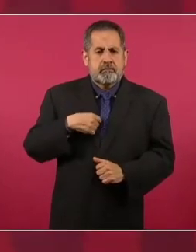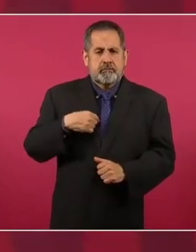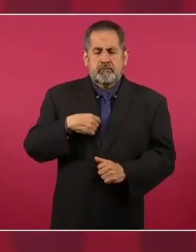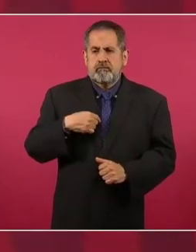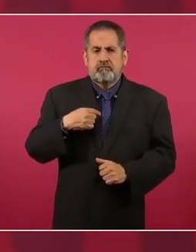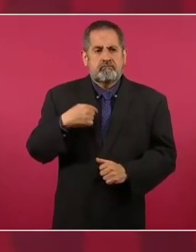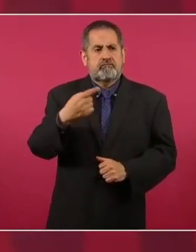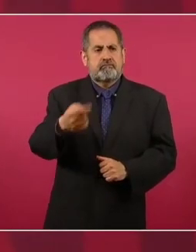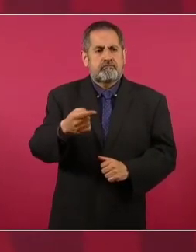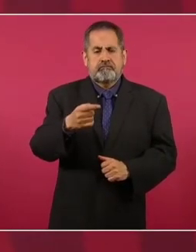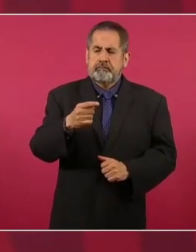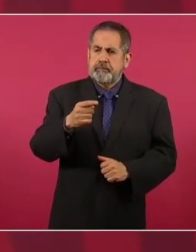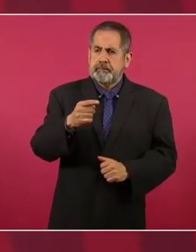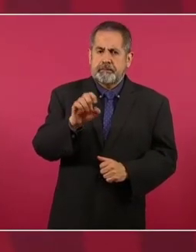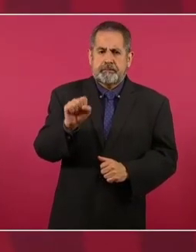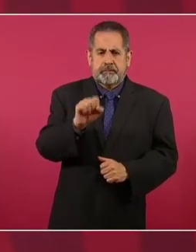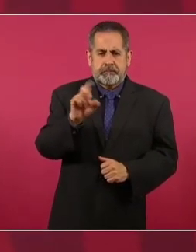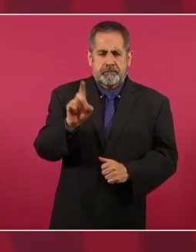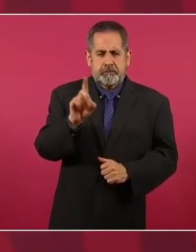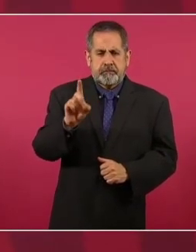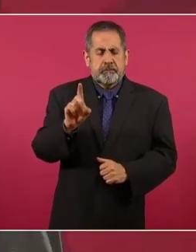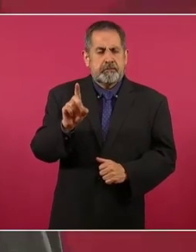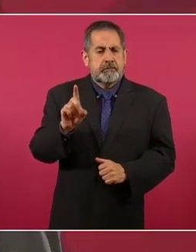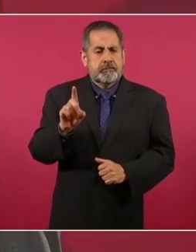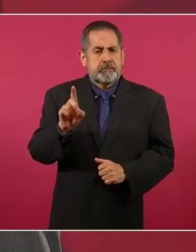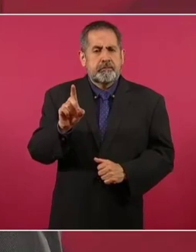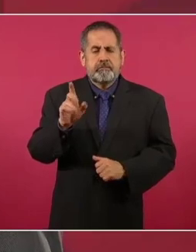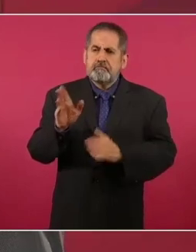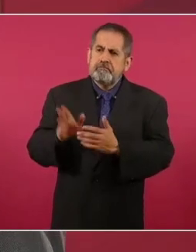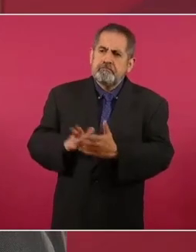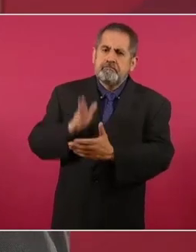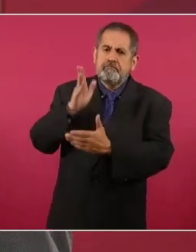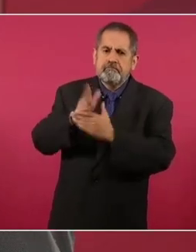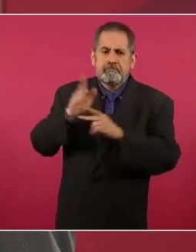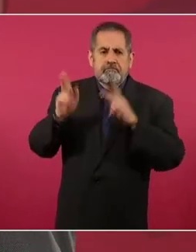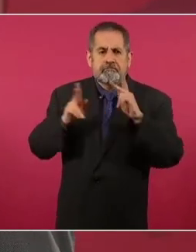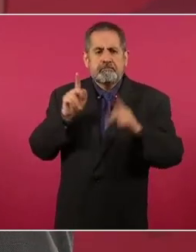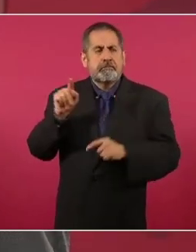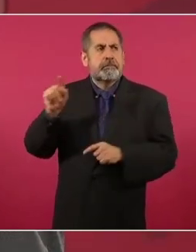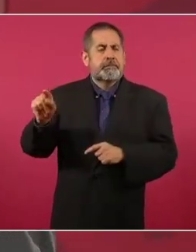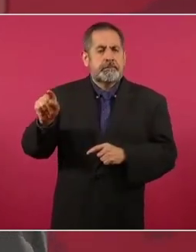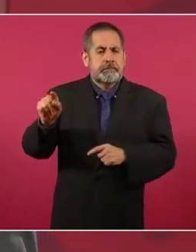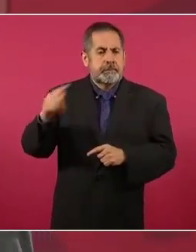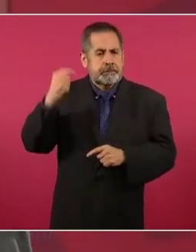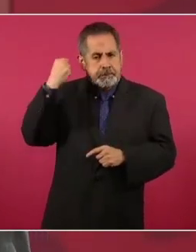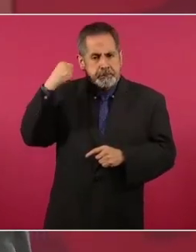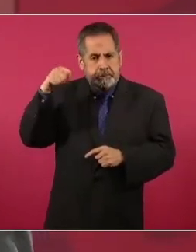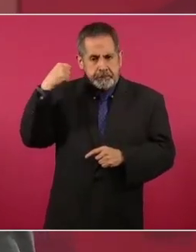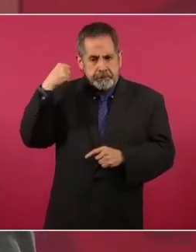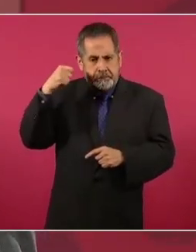de semana de visita a